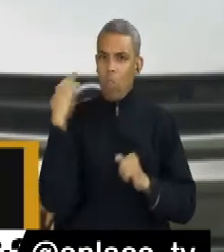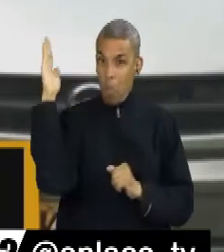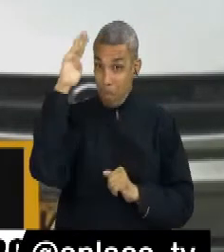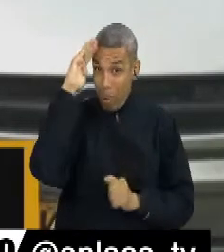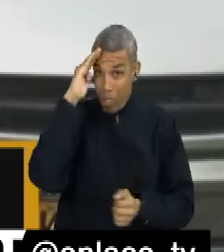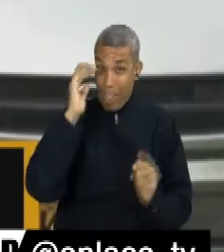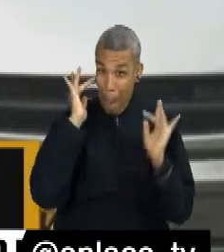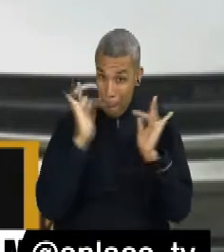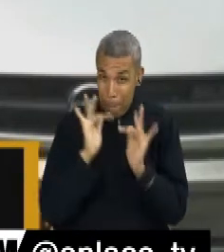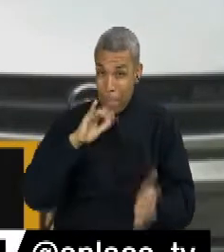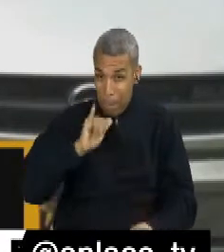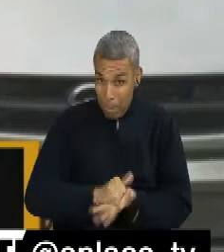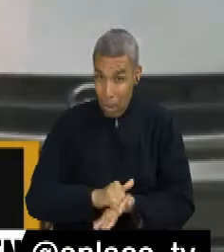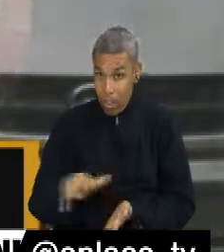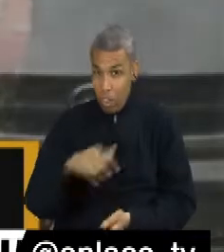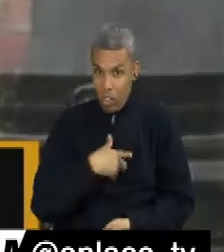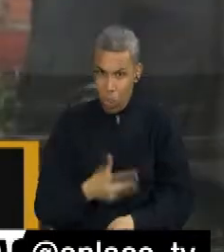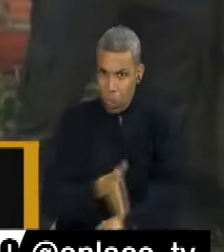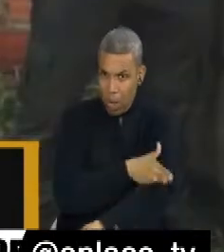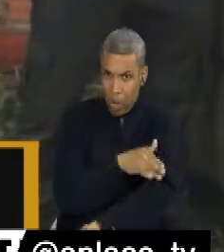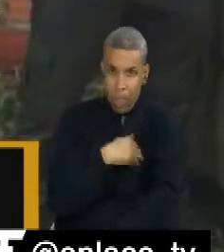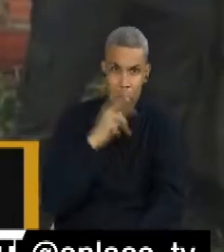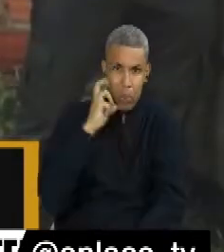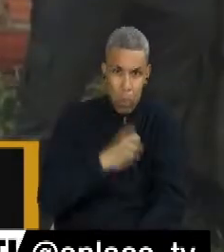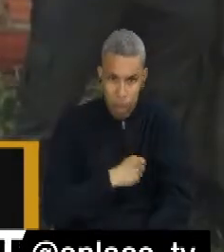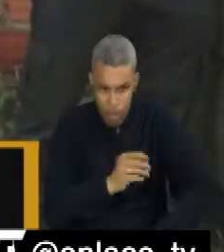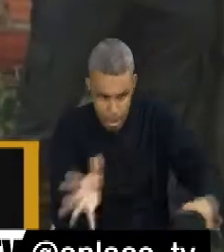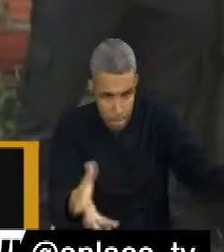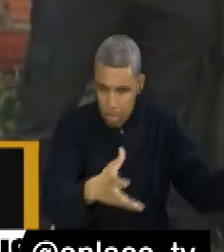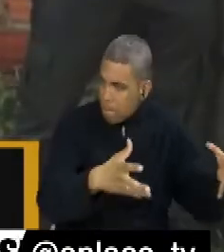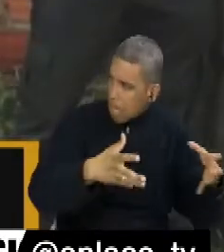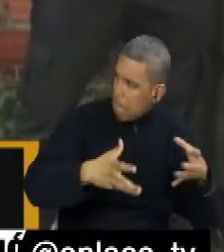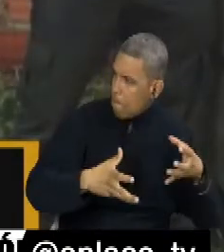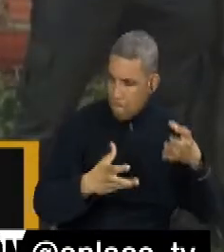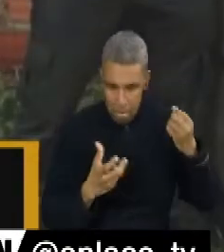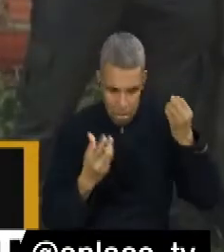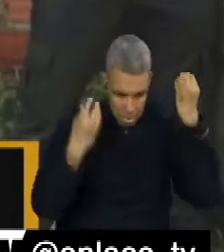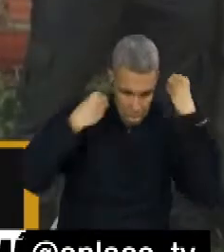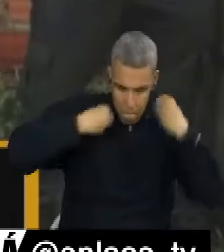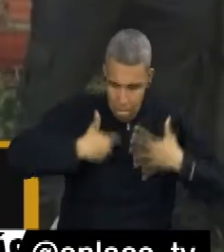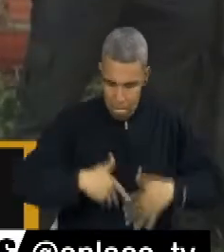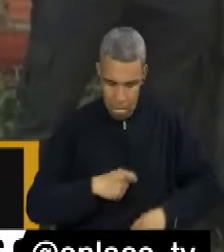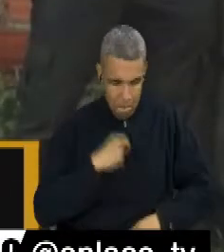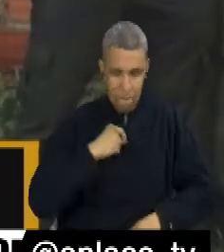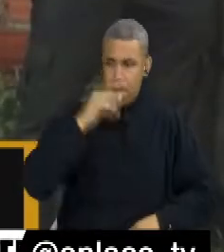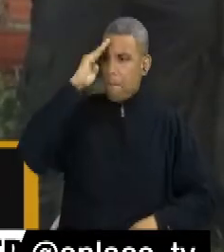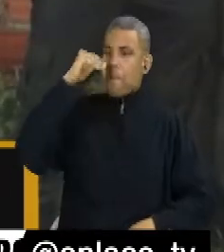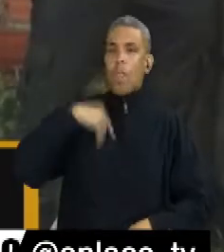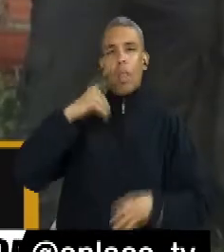elementos que hacían distinguir a la fuerza pública, en